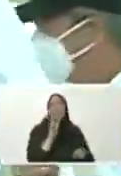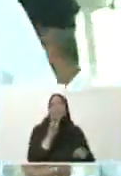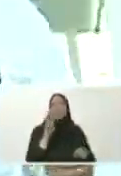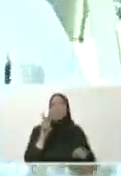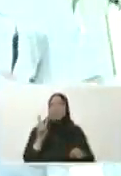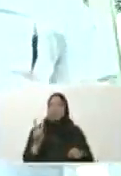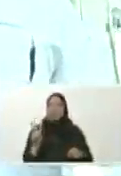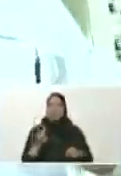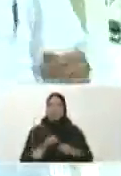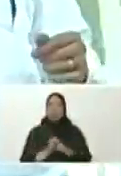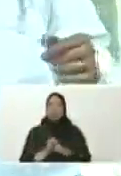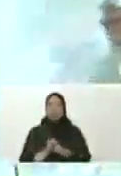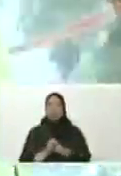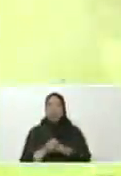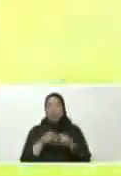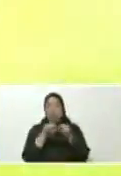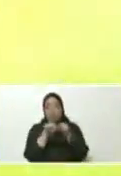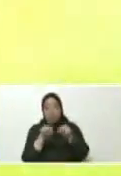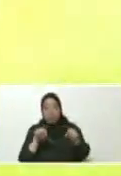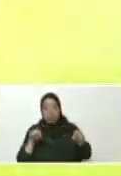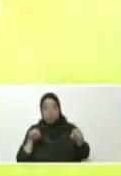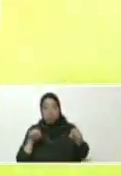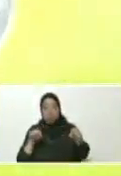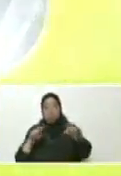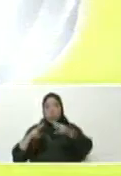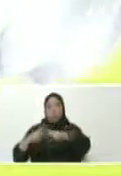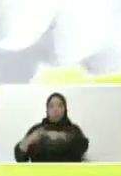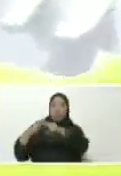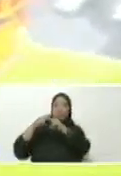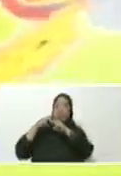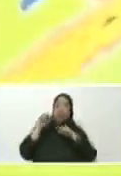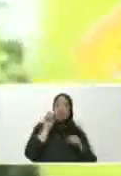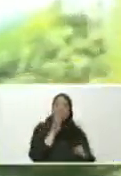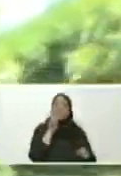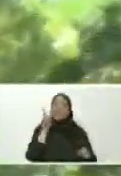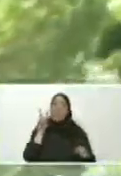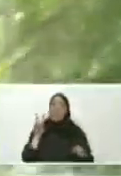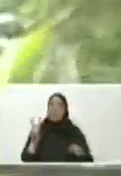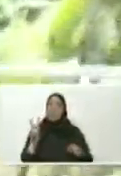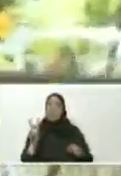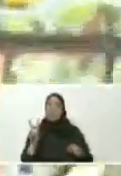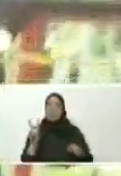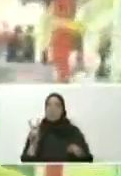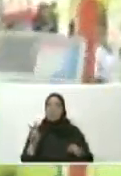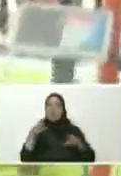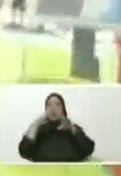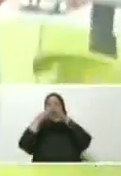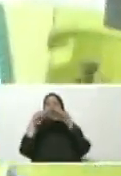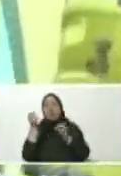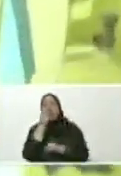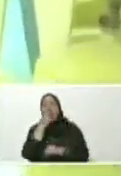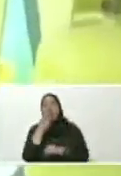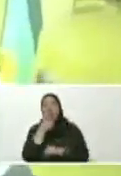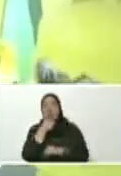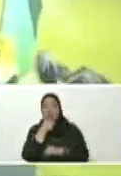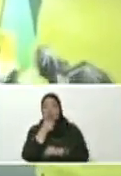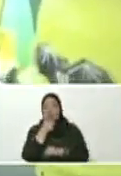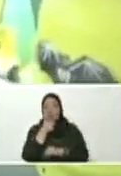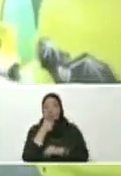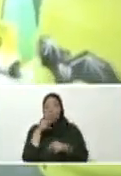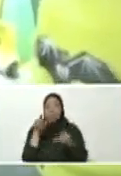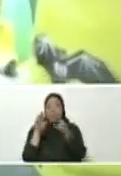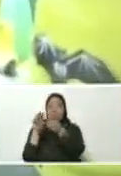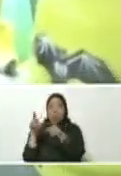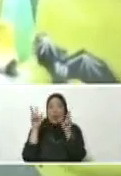22 kilómetros recuperados. De rayado, de marcación. Y vamos a entregar estos 22 kilómetros. Correcto. Mira, hay que poner todo bonito, todo arreglado,